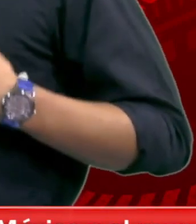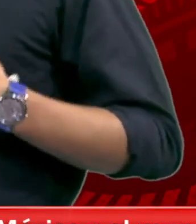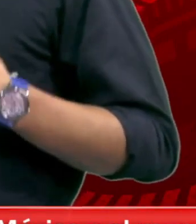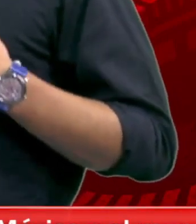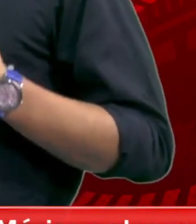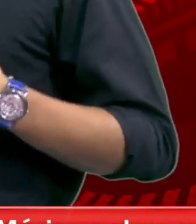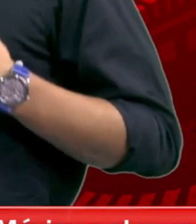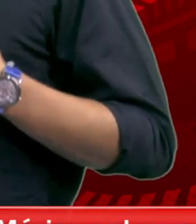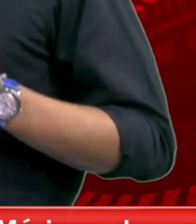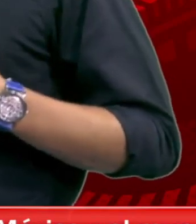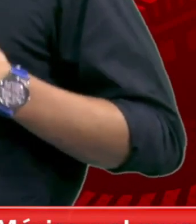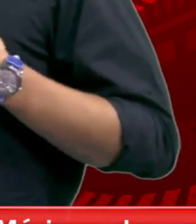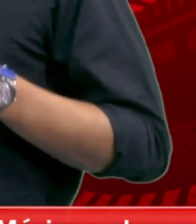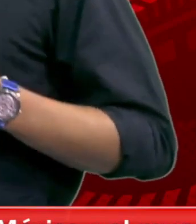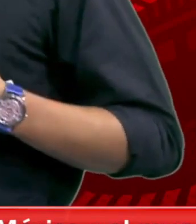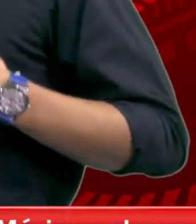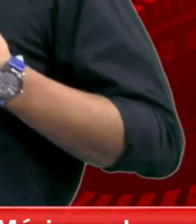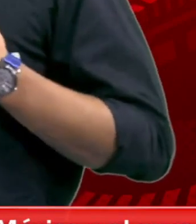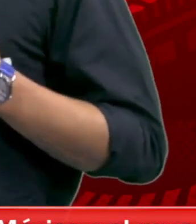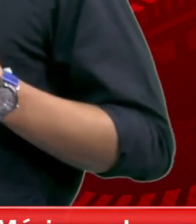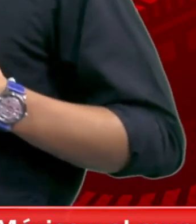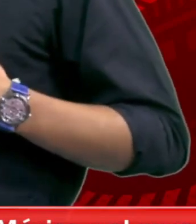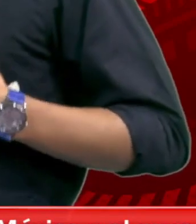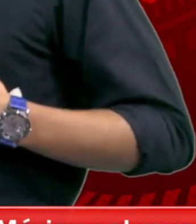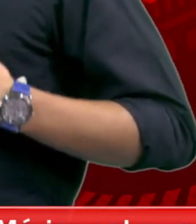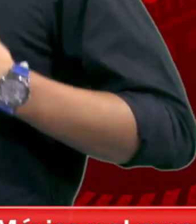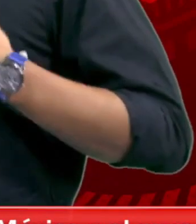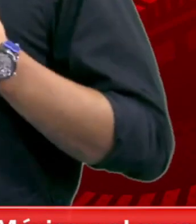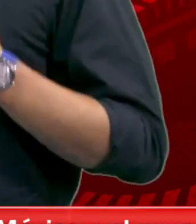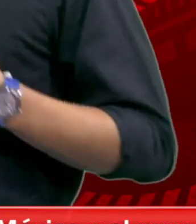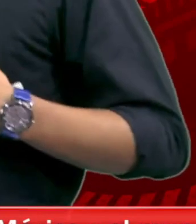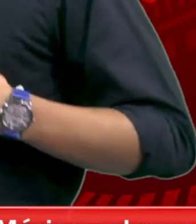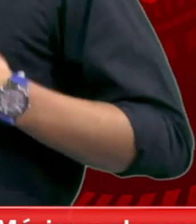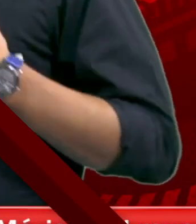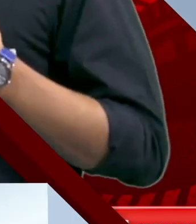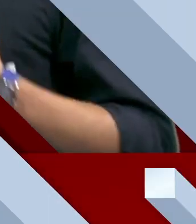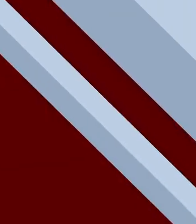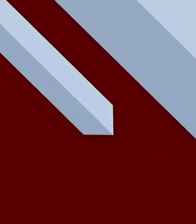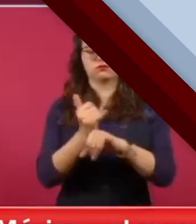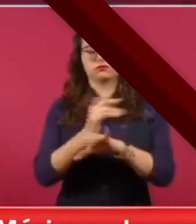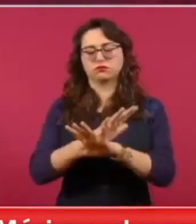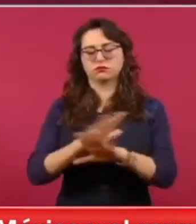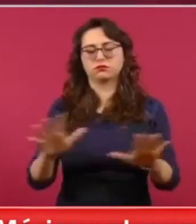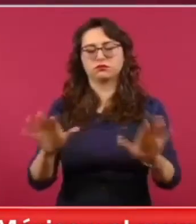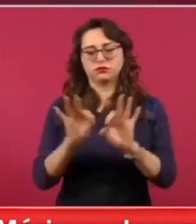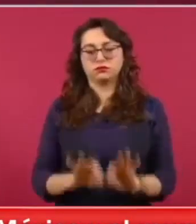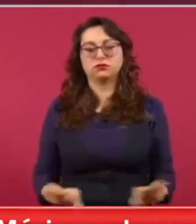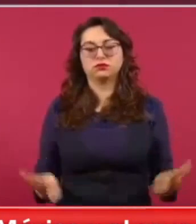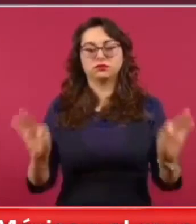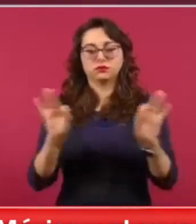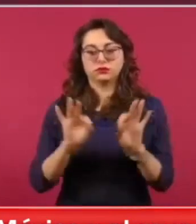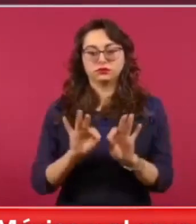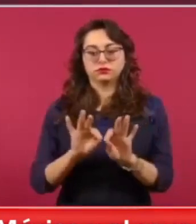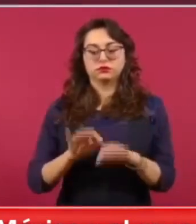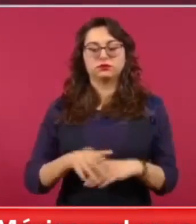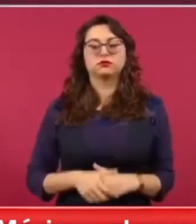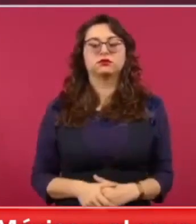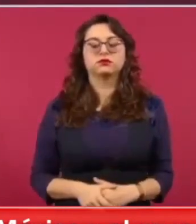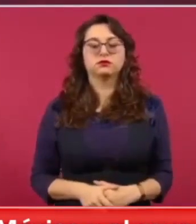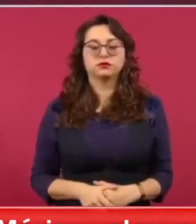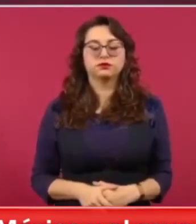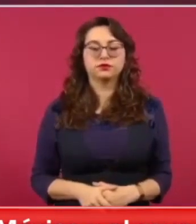del Servicio de Administración Tributaria durante el gobierno de Humberto Moreira. Se notificó de la